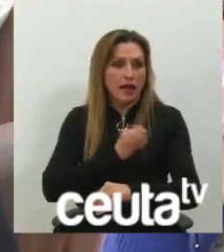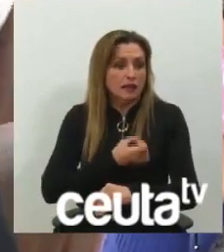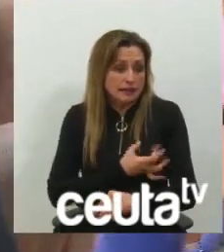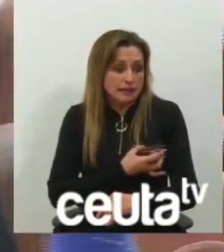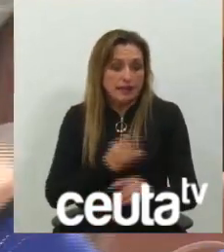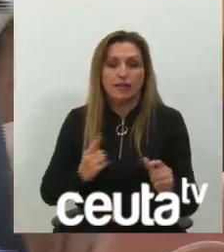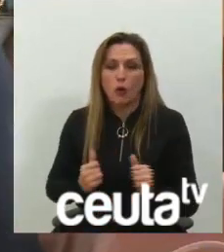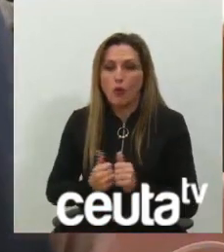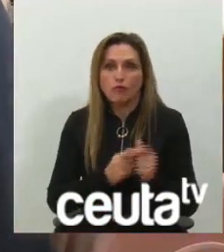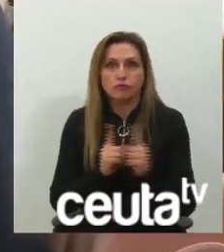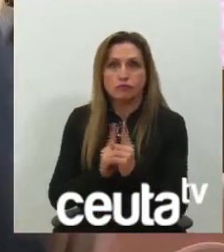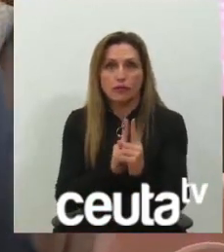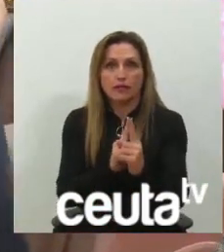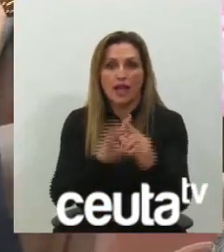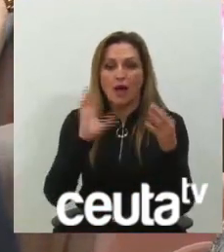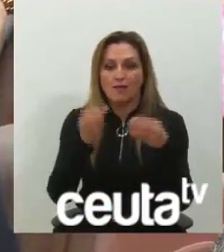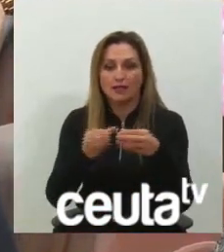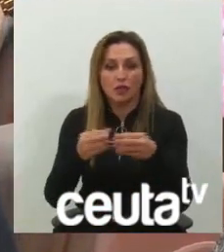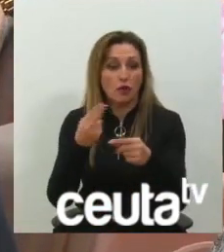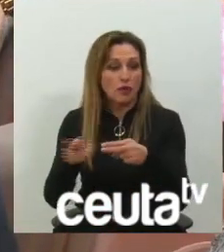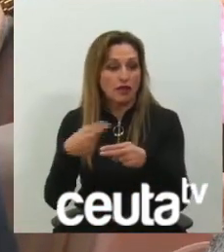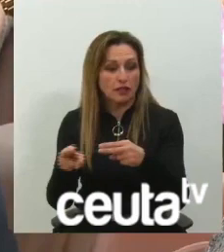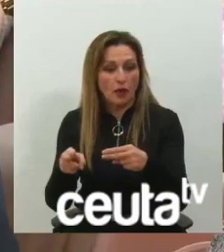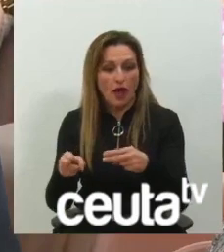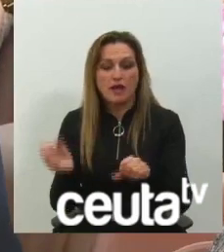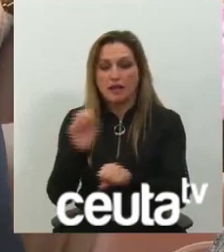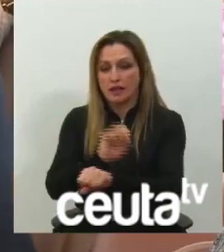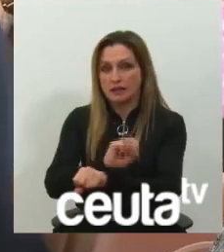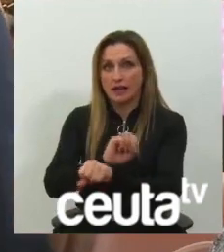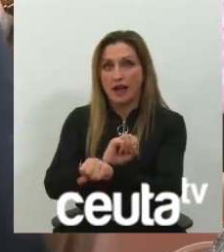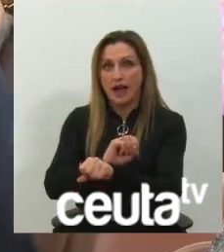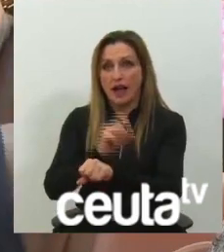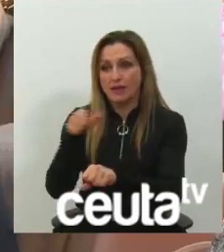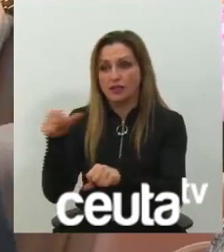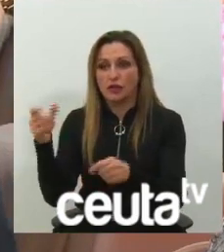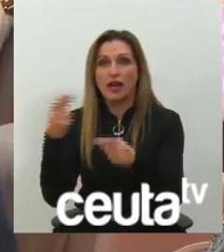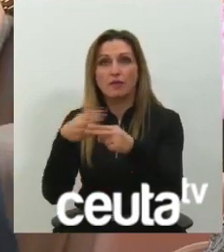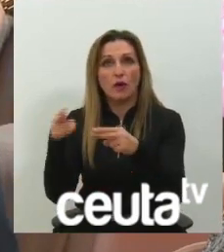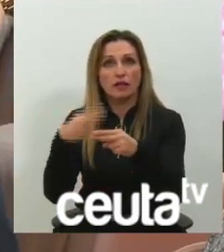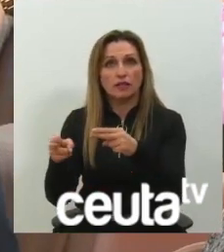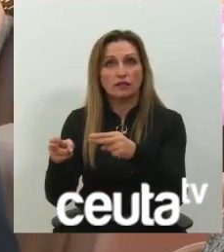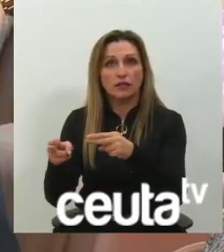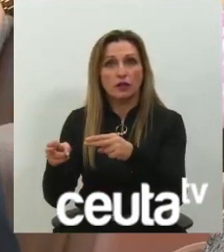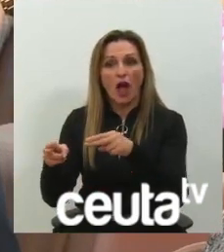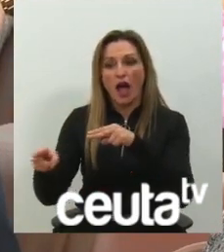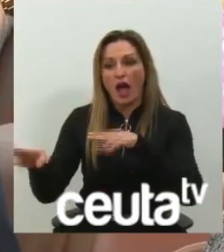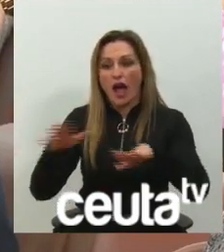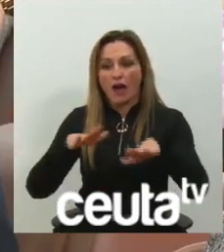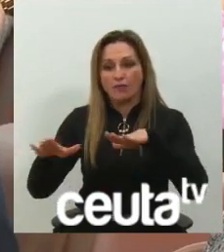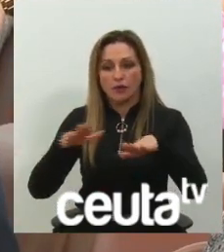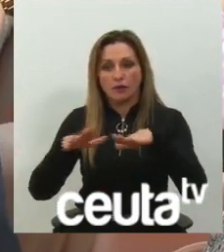políticos encarcelar a político perseguir al movimiento lgtb